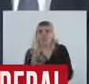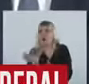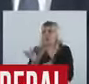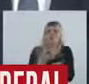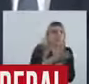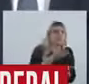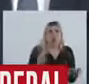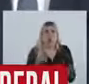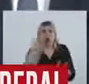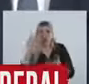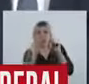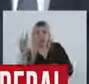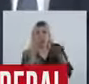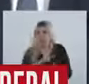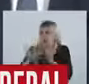salidas, inventamos salidas.